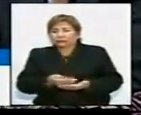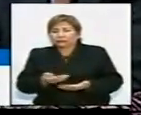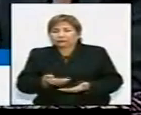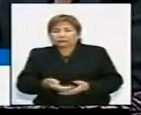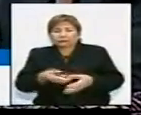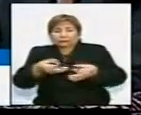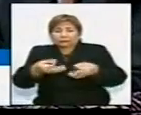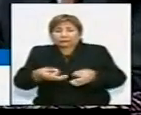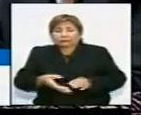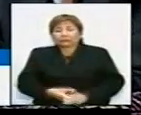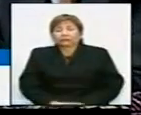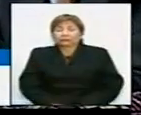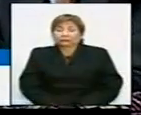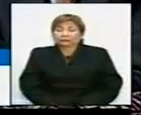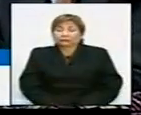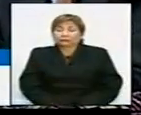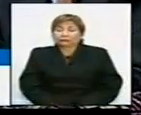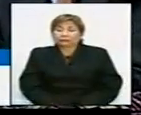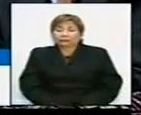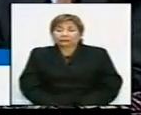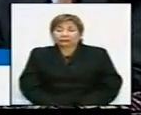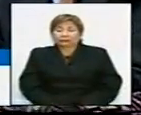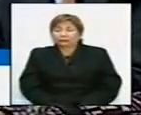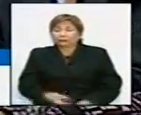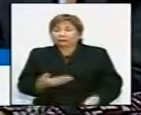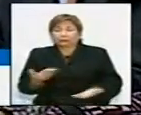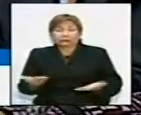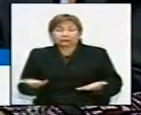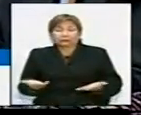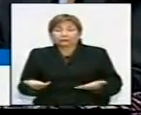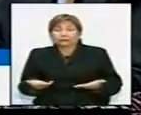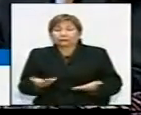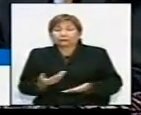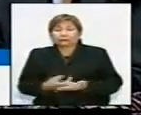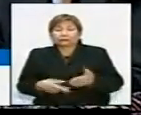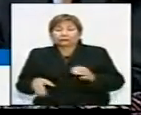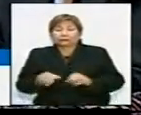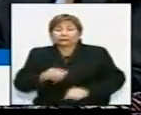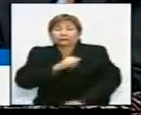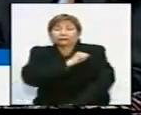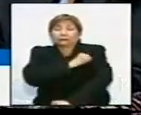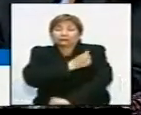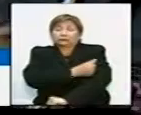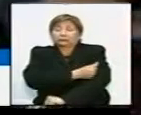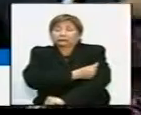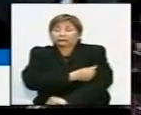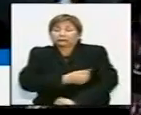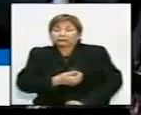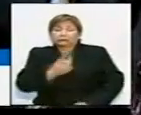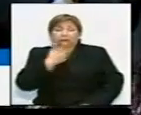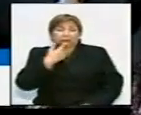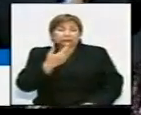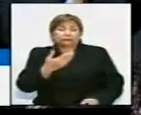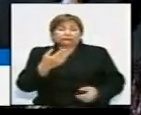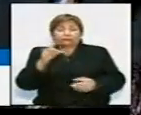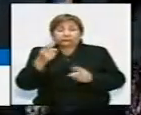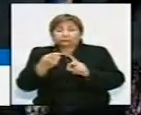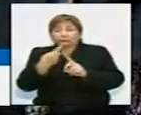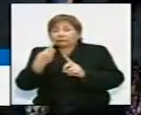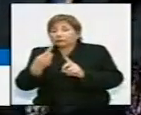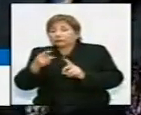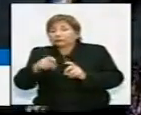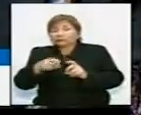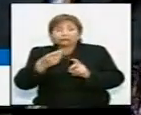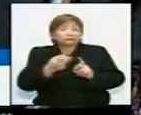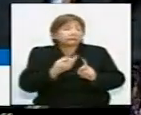esa es la realidad. No existe. ¿Y qué hacen las autoridades? Hacen lo que llamamos la priorización. Tenemos